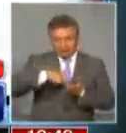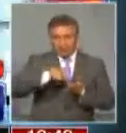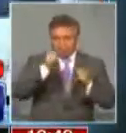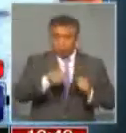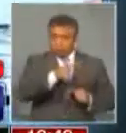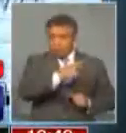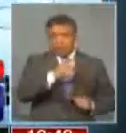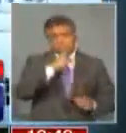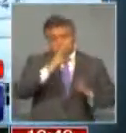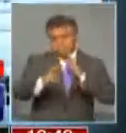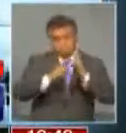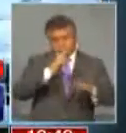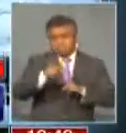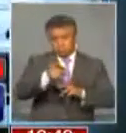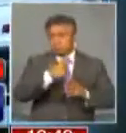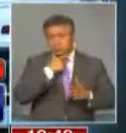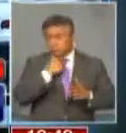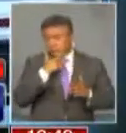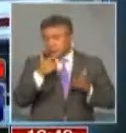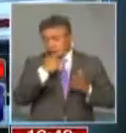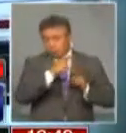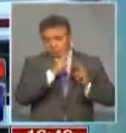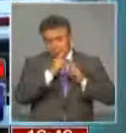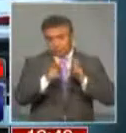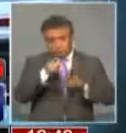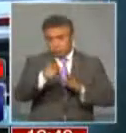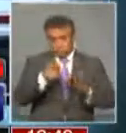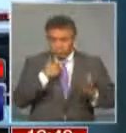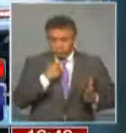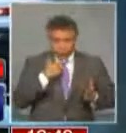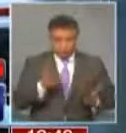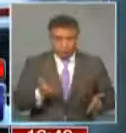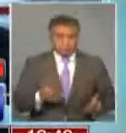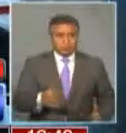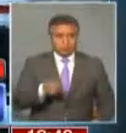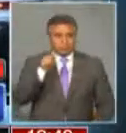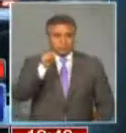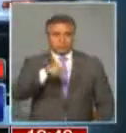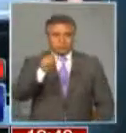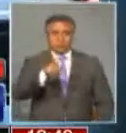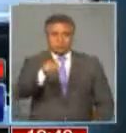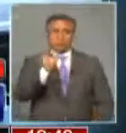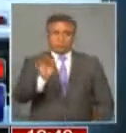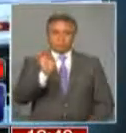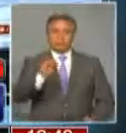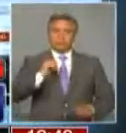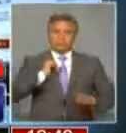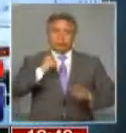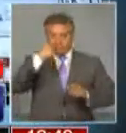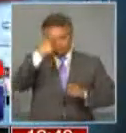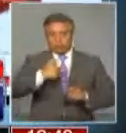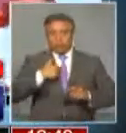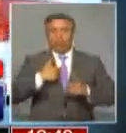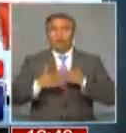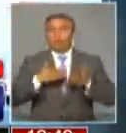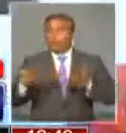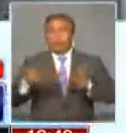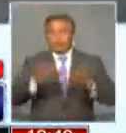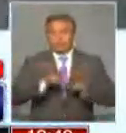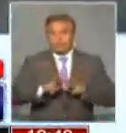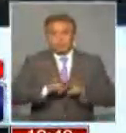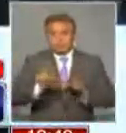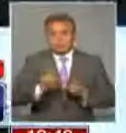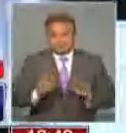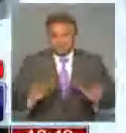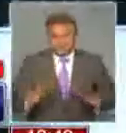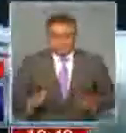podrá responder todas las inquietudes que ustedes puedan tener. Exactamente. Sin embargo, no soy yo la persona que tengo que decir dónde está y qué es lo que está haciendo. Es